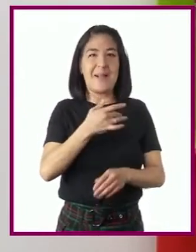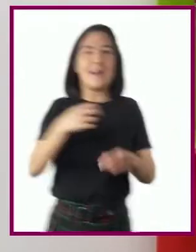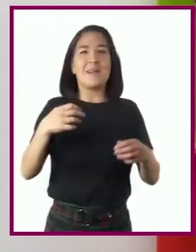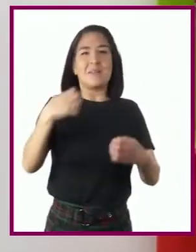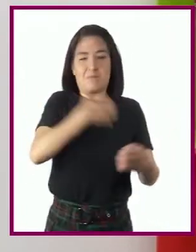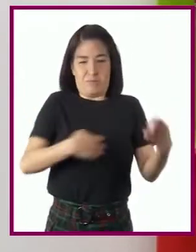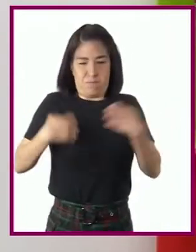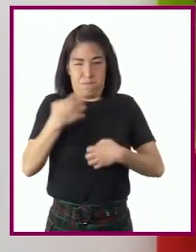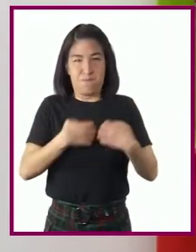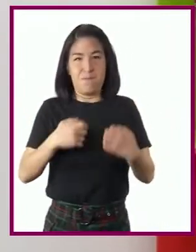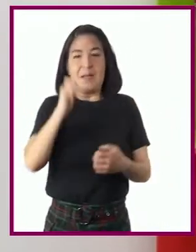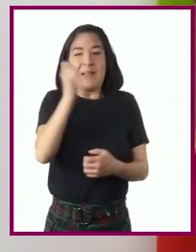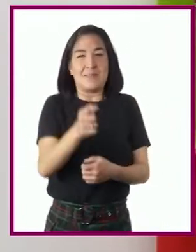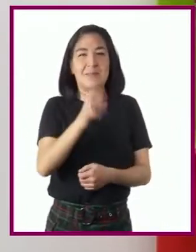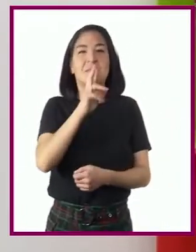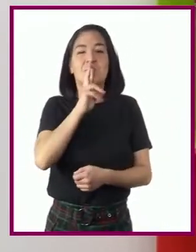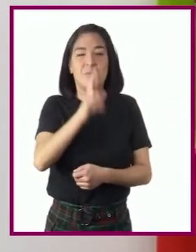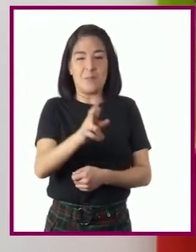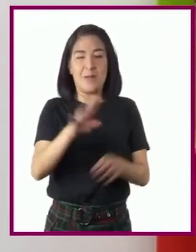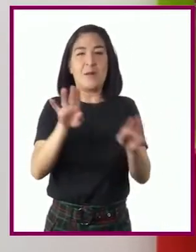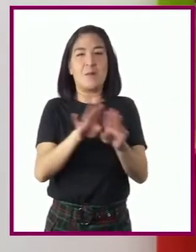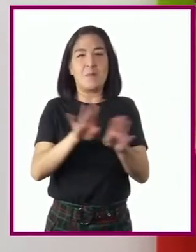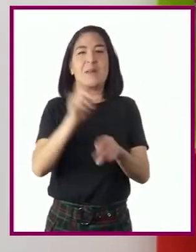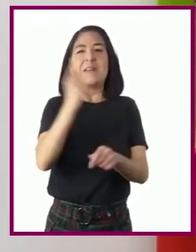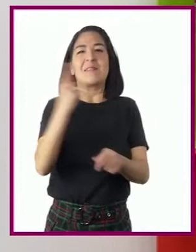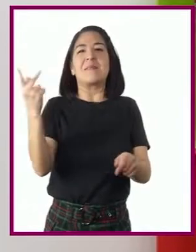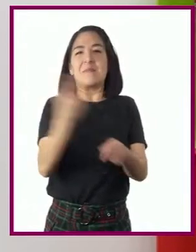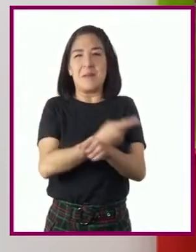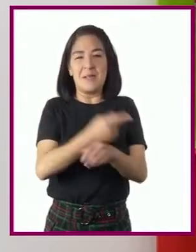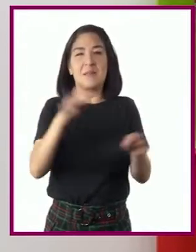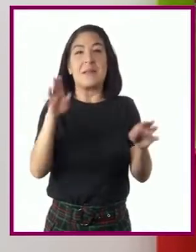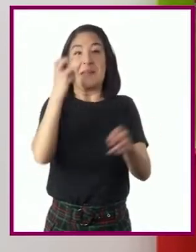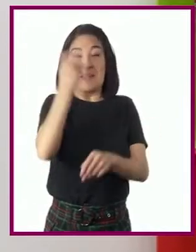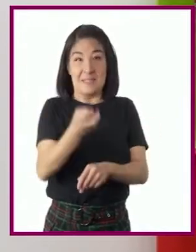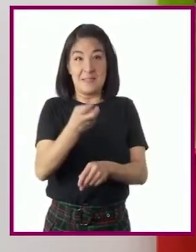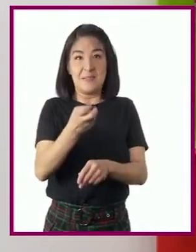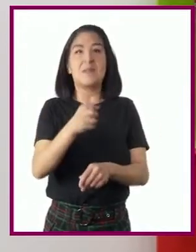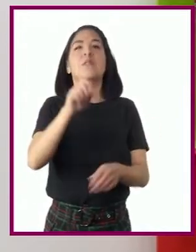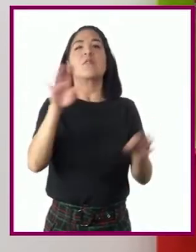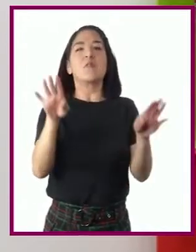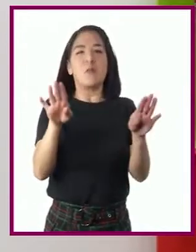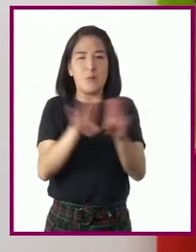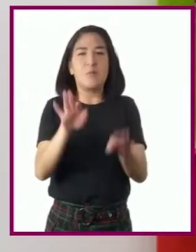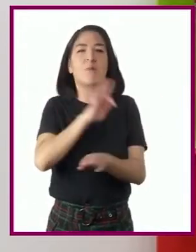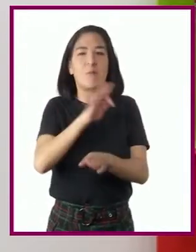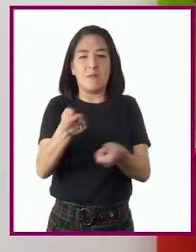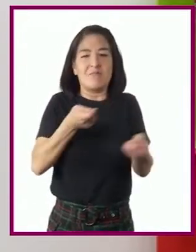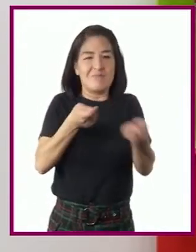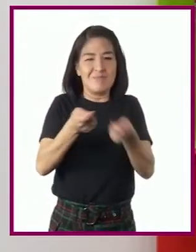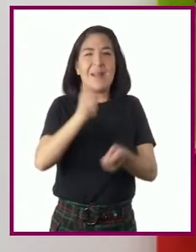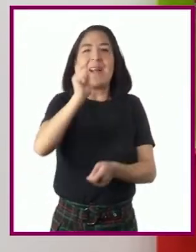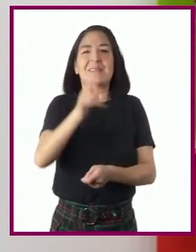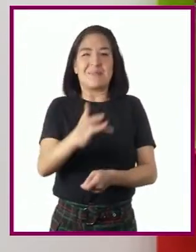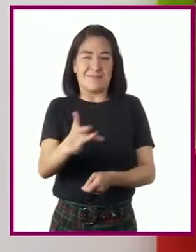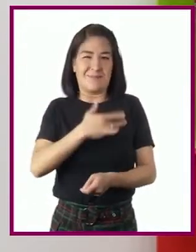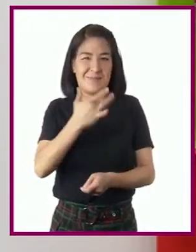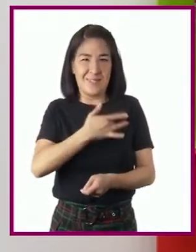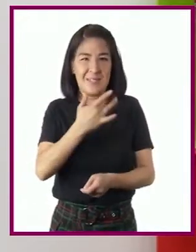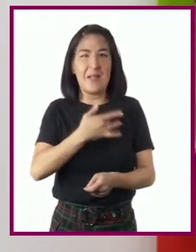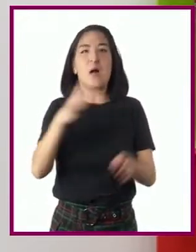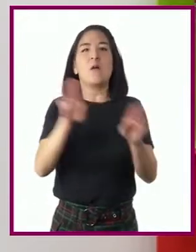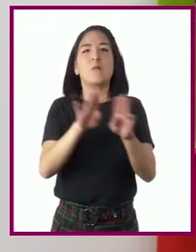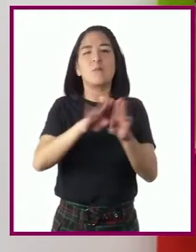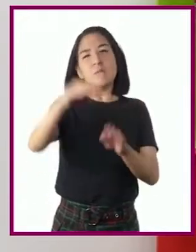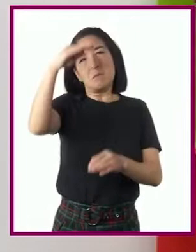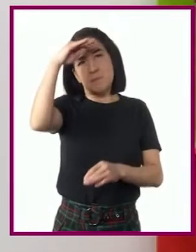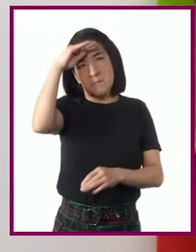como respuesta a lo que nos sucede y es inevitable. En cambio, sí podemos controlar lo que sentimos. Podemos